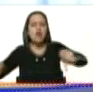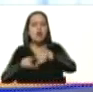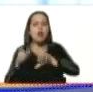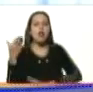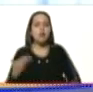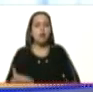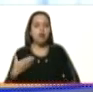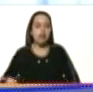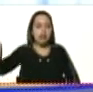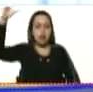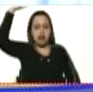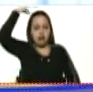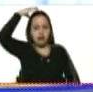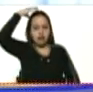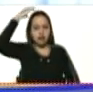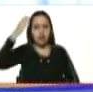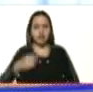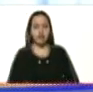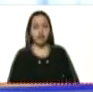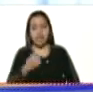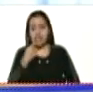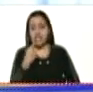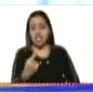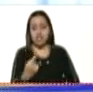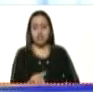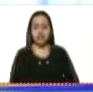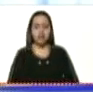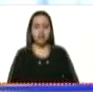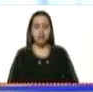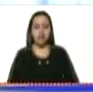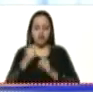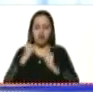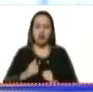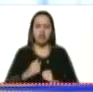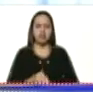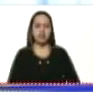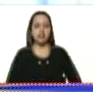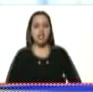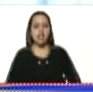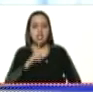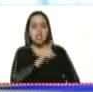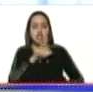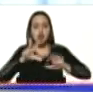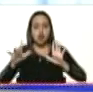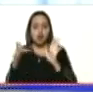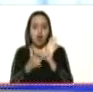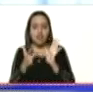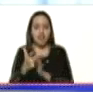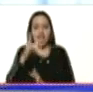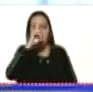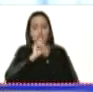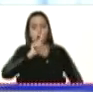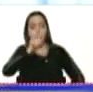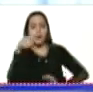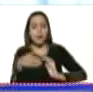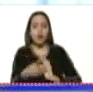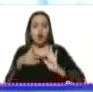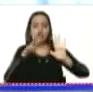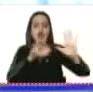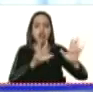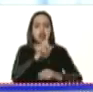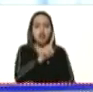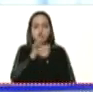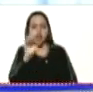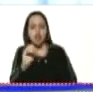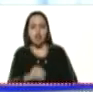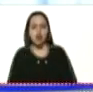de los reyes, afirmaba desafiante. El 18 de abril de 1810, una